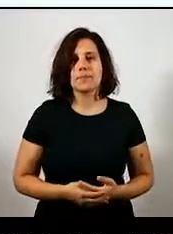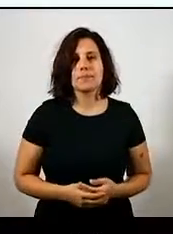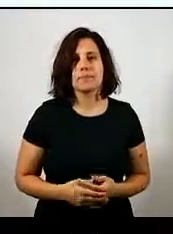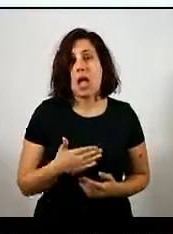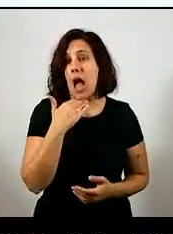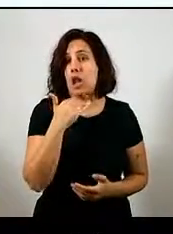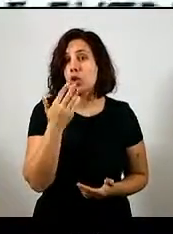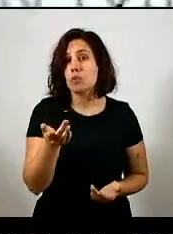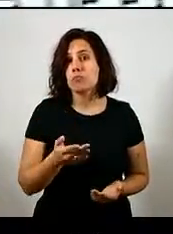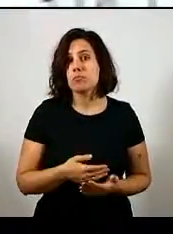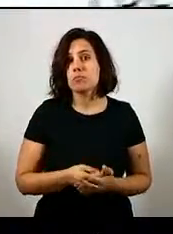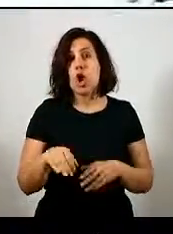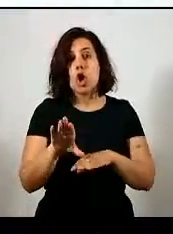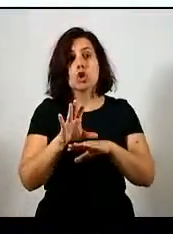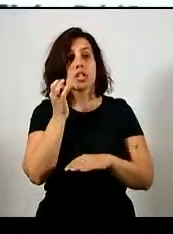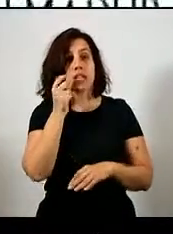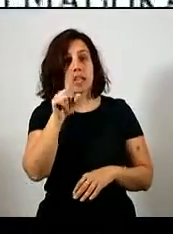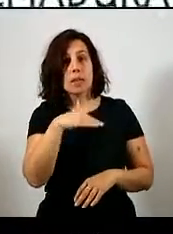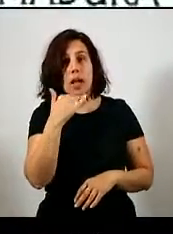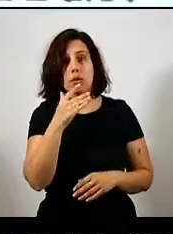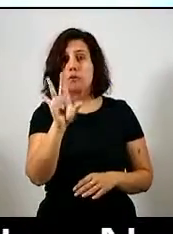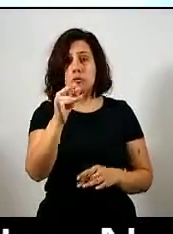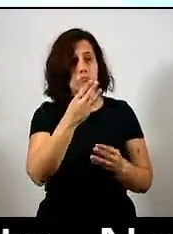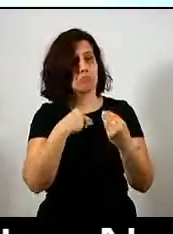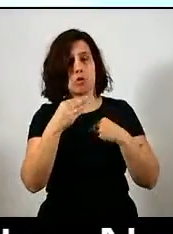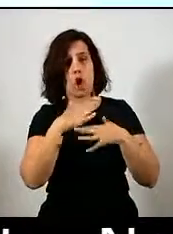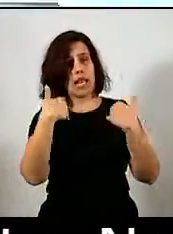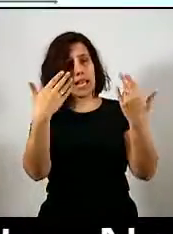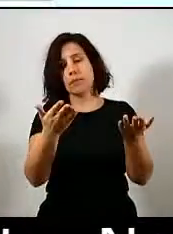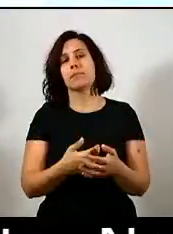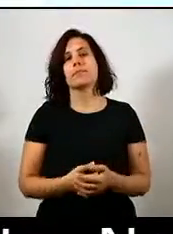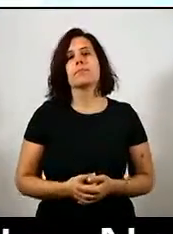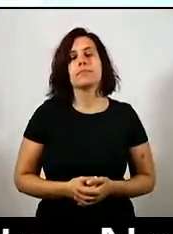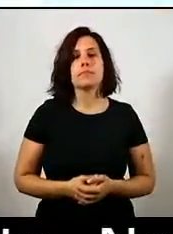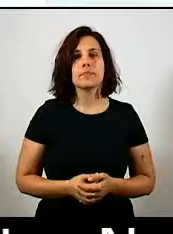pregunta. No sé, consejera, si sí, tienes... lo que ellos quieran. ¿Alguna pregunta?